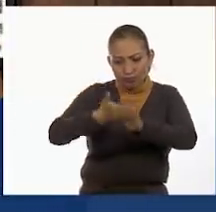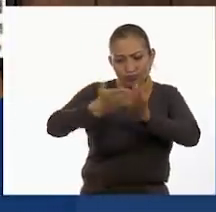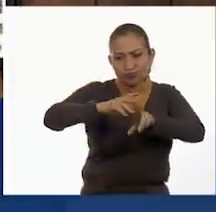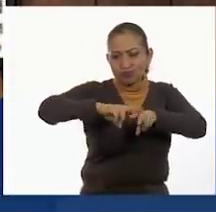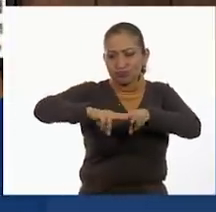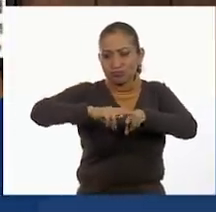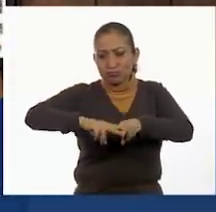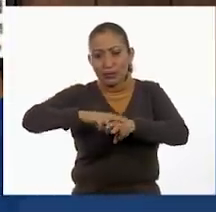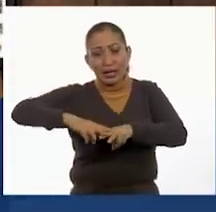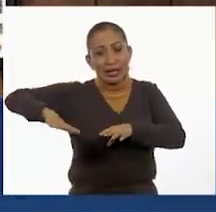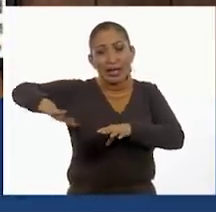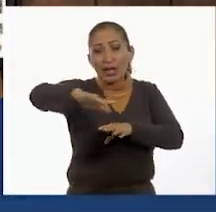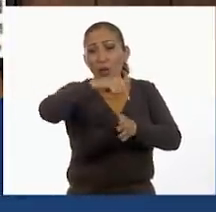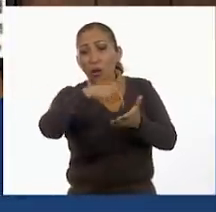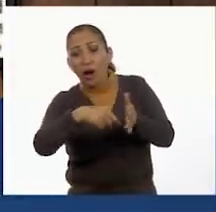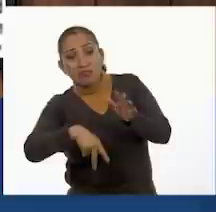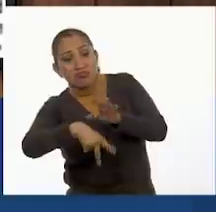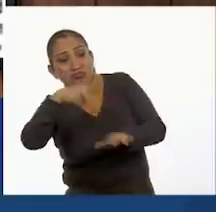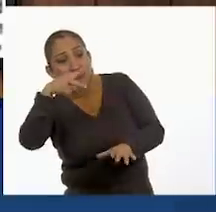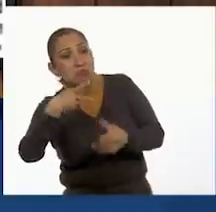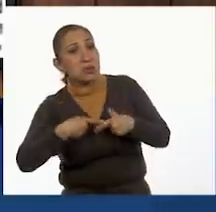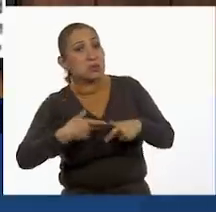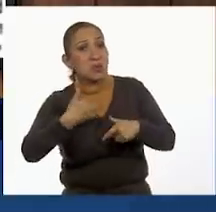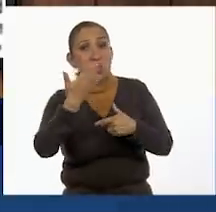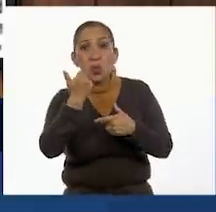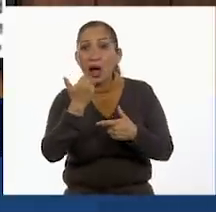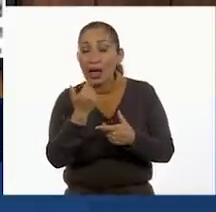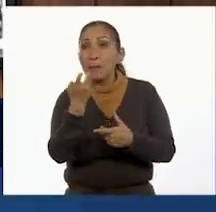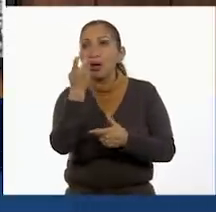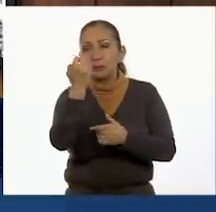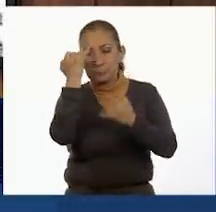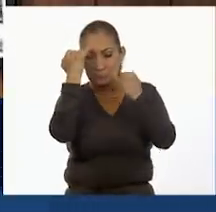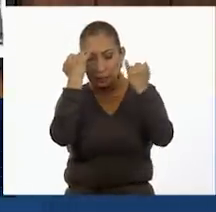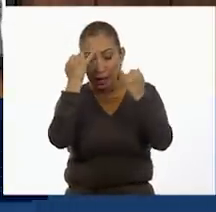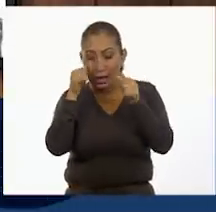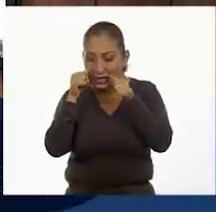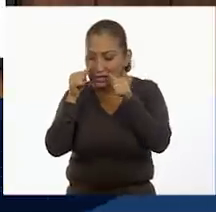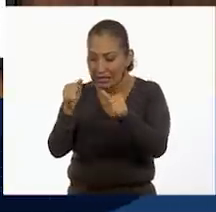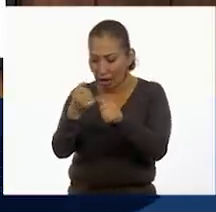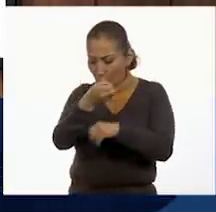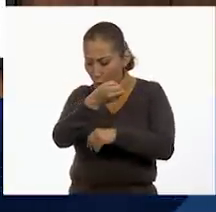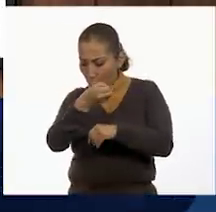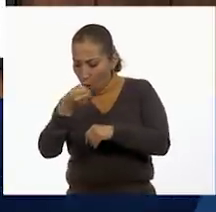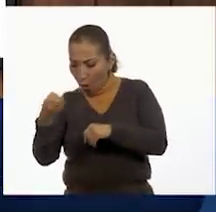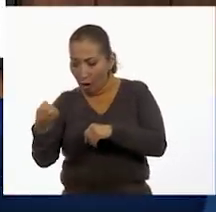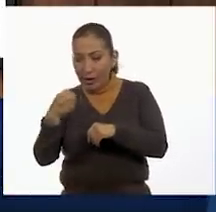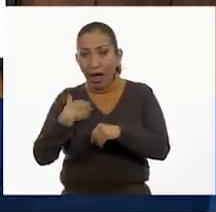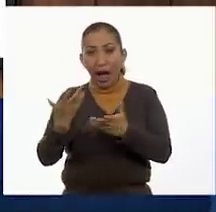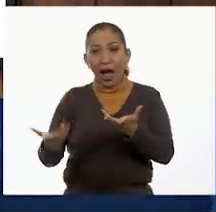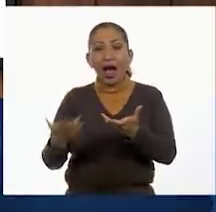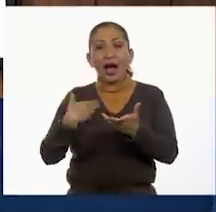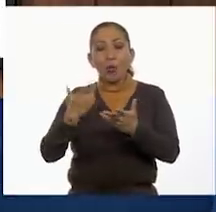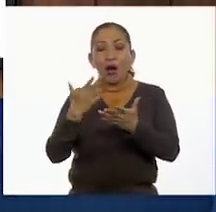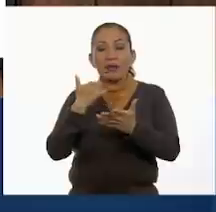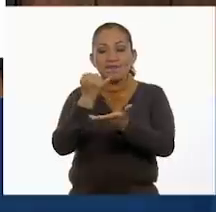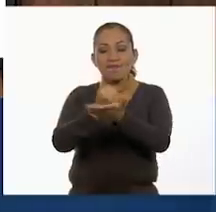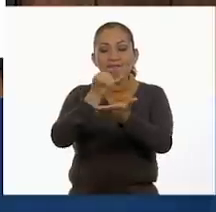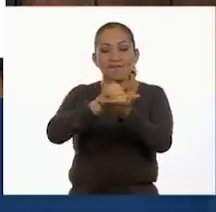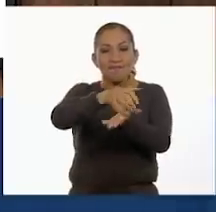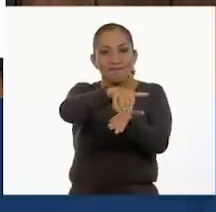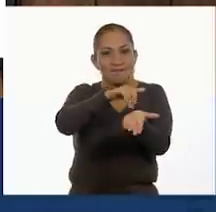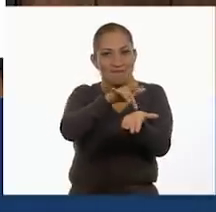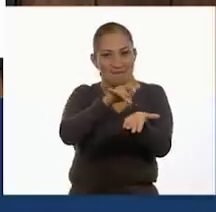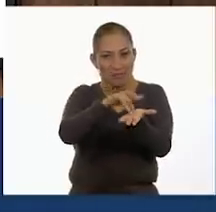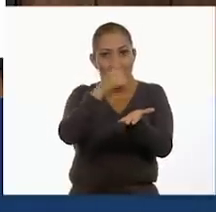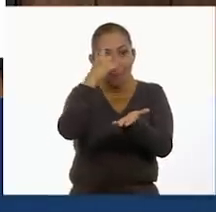ferrocarriles y poblar las regiones que no estaban habitadas. Por ello, se enfocó en reorganizar la hacienda pública con la idea de